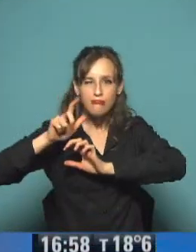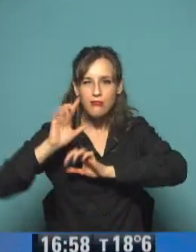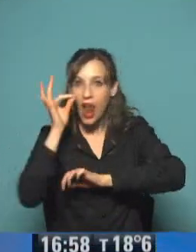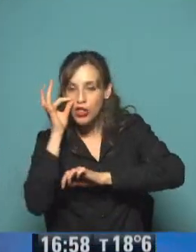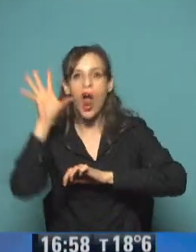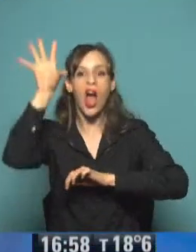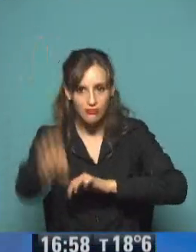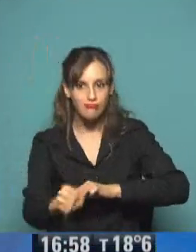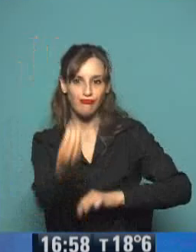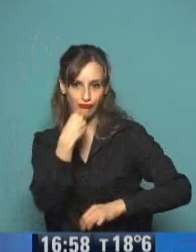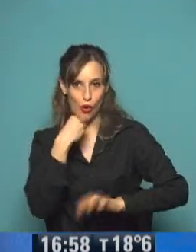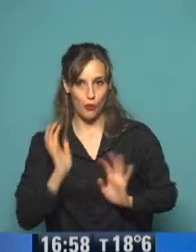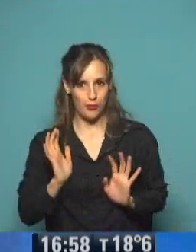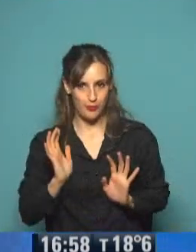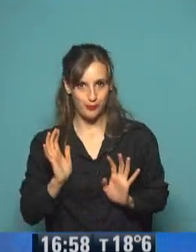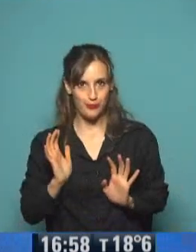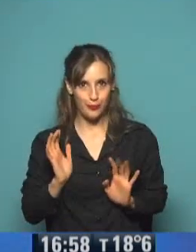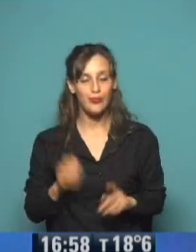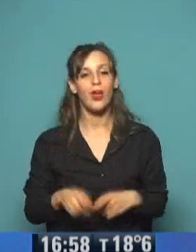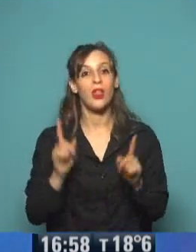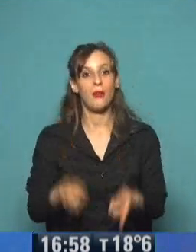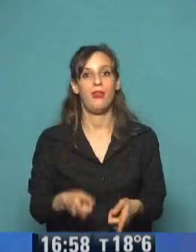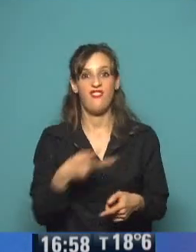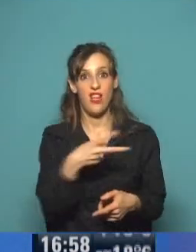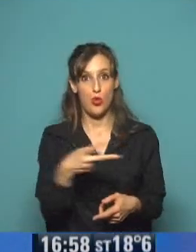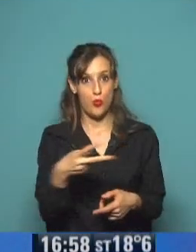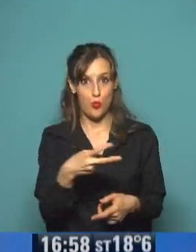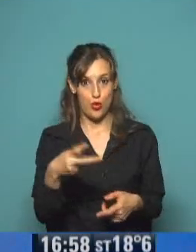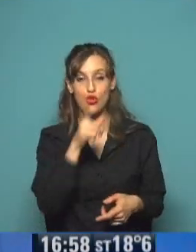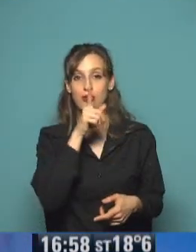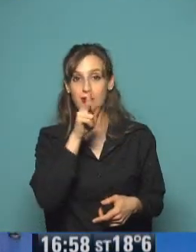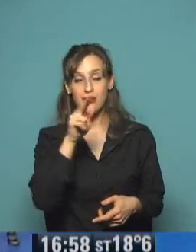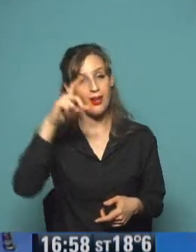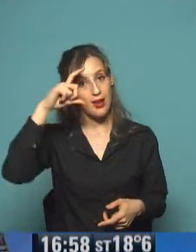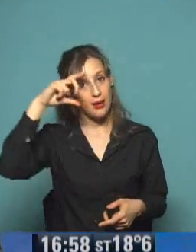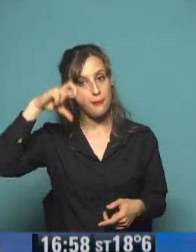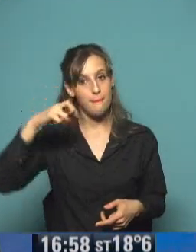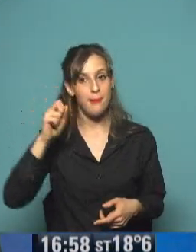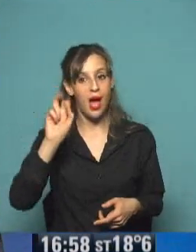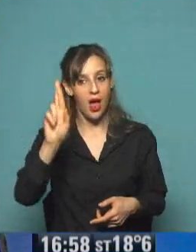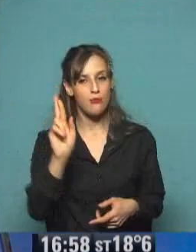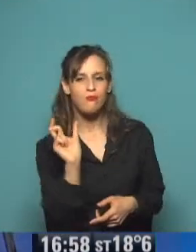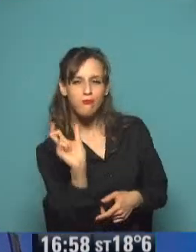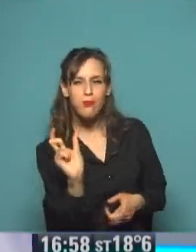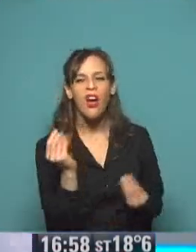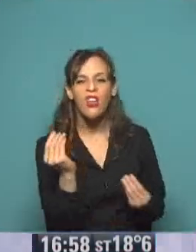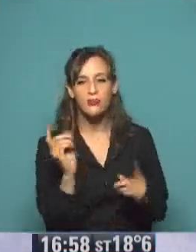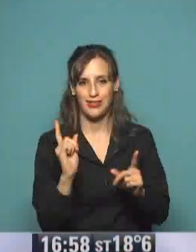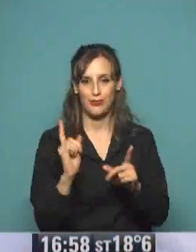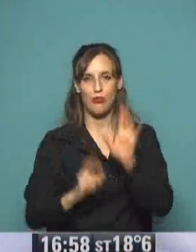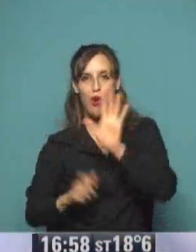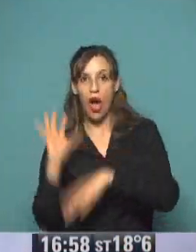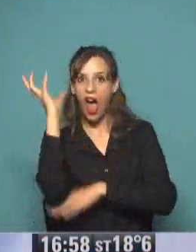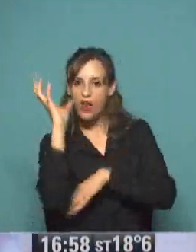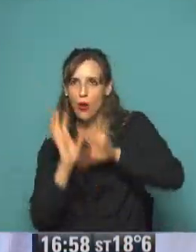gusta. Trepar es una nueva acción. Ah, sí. Muy bien, la puedo anotar. Trepar. Trepar, porque tenemos que el pájaro carpintero taladra, por